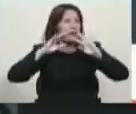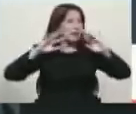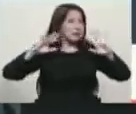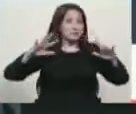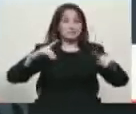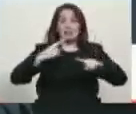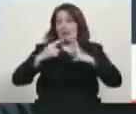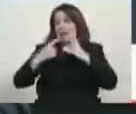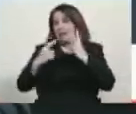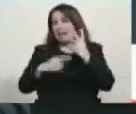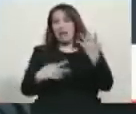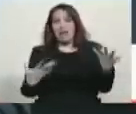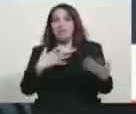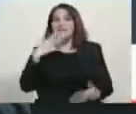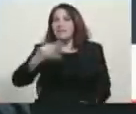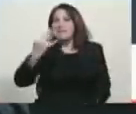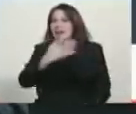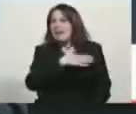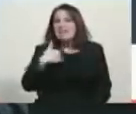Es la verdad.